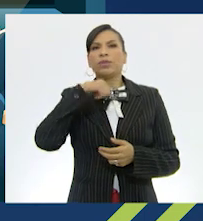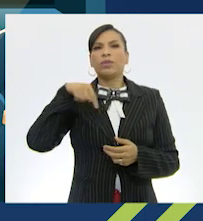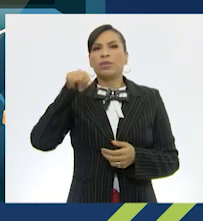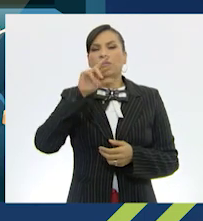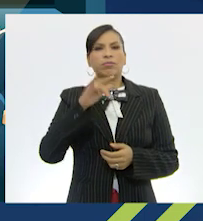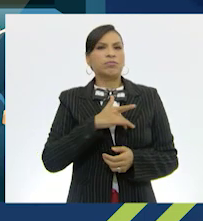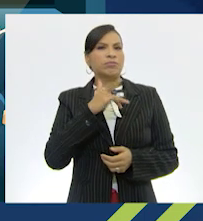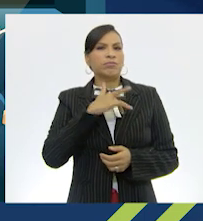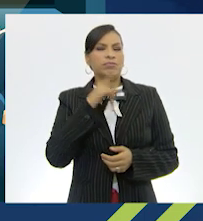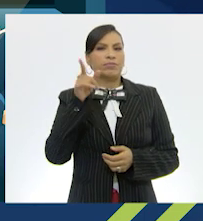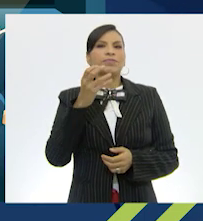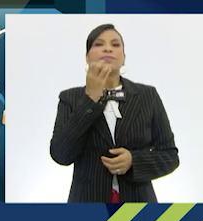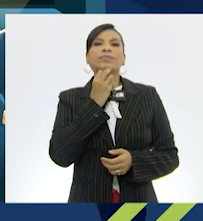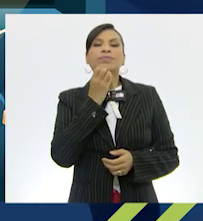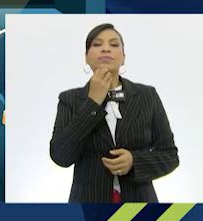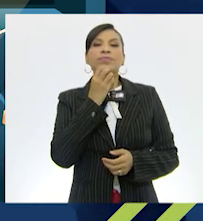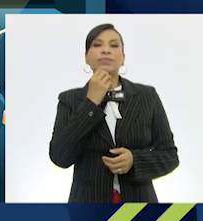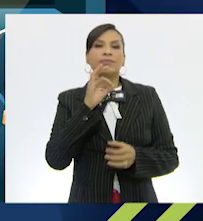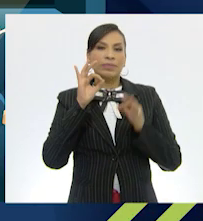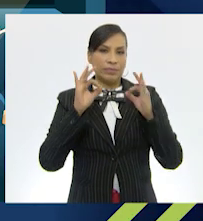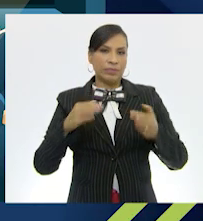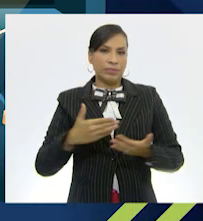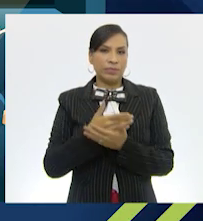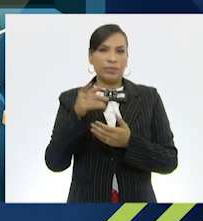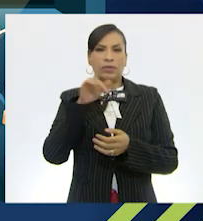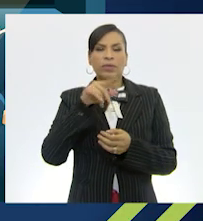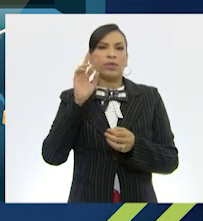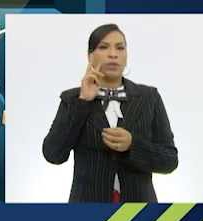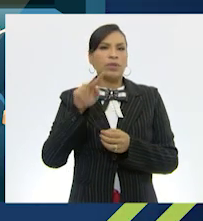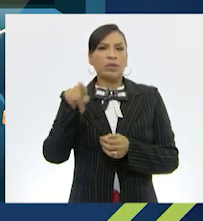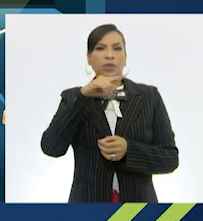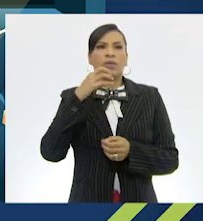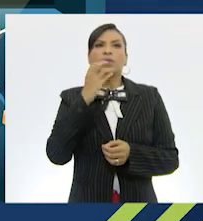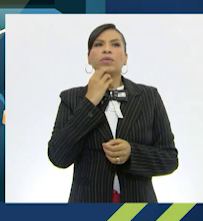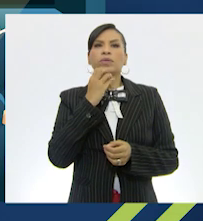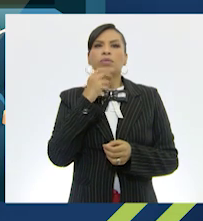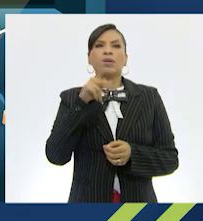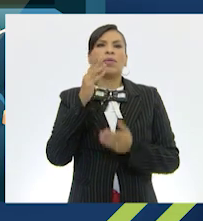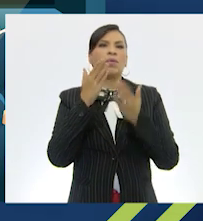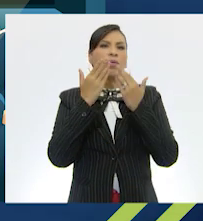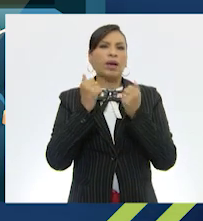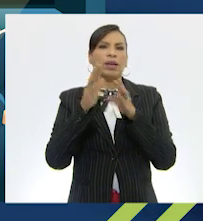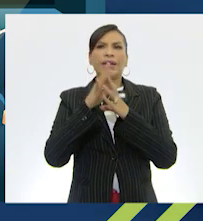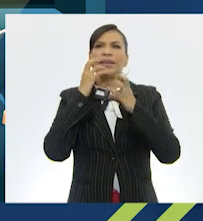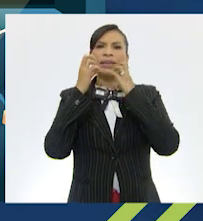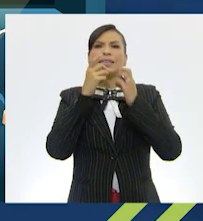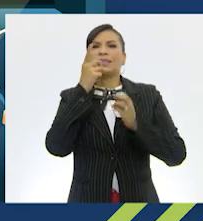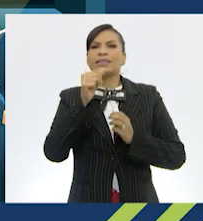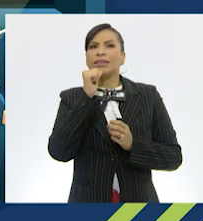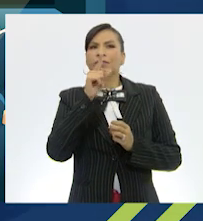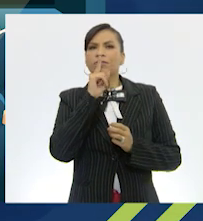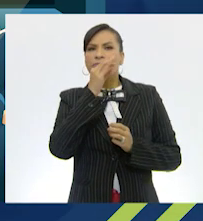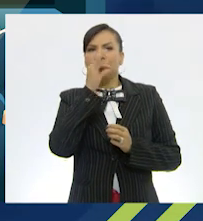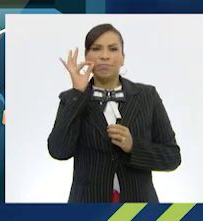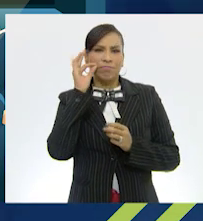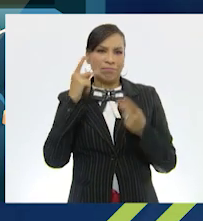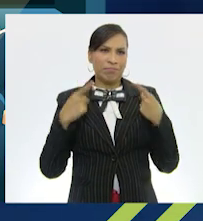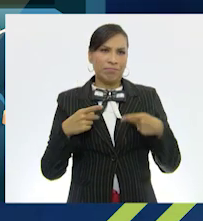éramos conscientes de ser judíos, porque ¿sabe cómo nos educaron? Dijeron, somos judíos, pero no tenemos por qué gritarlo.